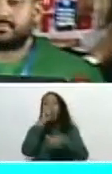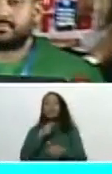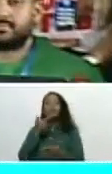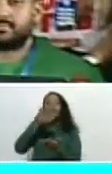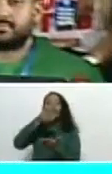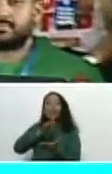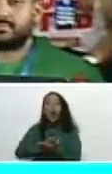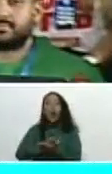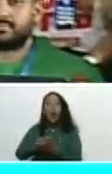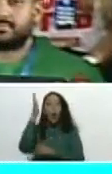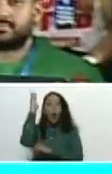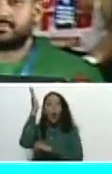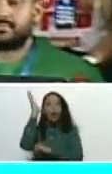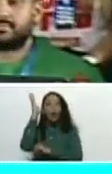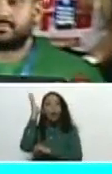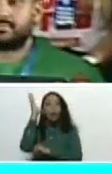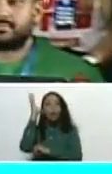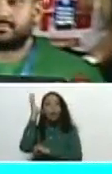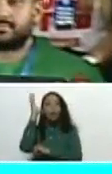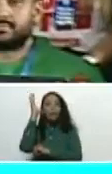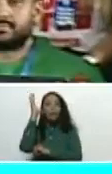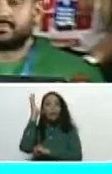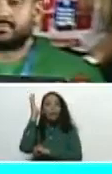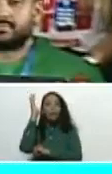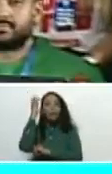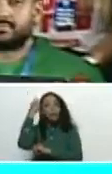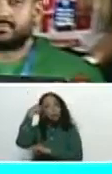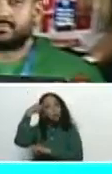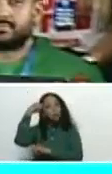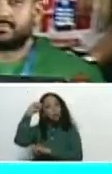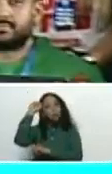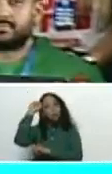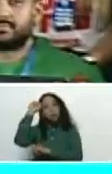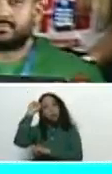la jornada de recordatorio